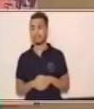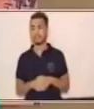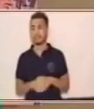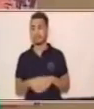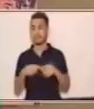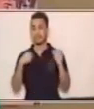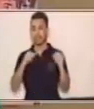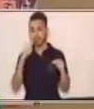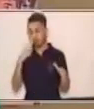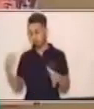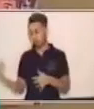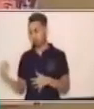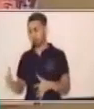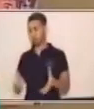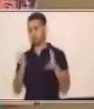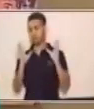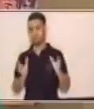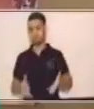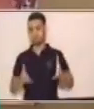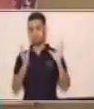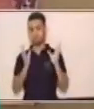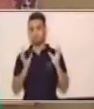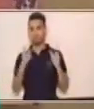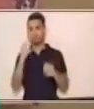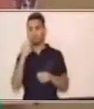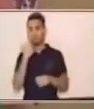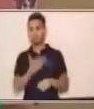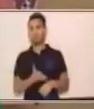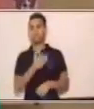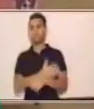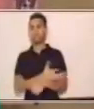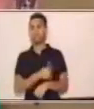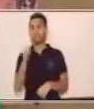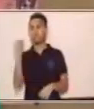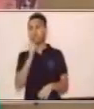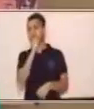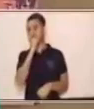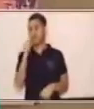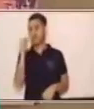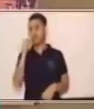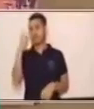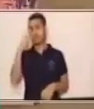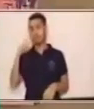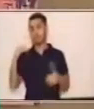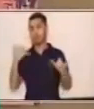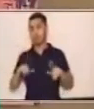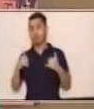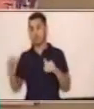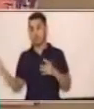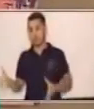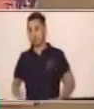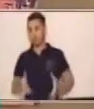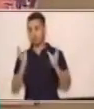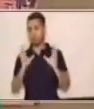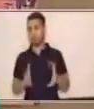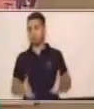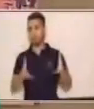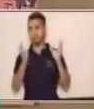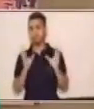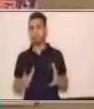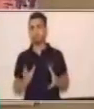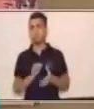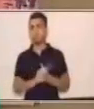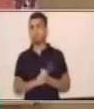tómbola, pero antes te quiero enseñar una pequeña cancioncita que nos va a servir para jugar con nuestra tómbola. Y